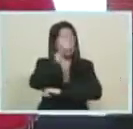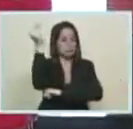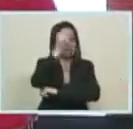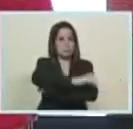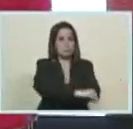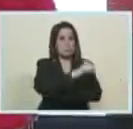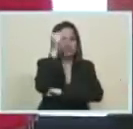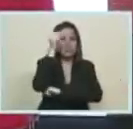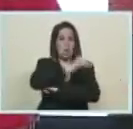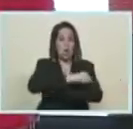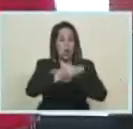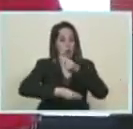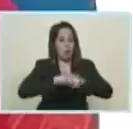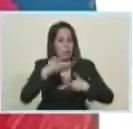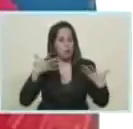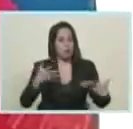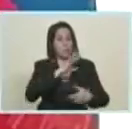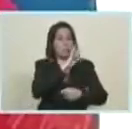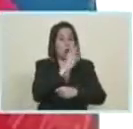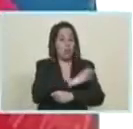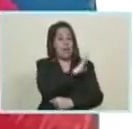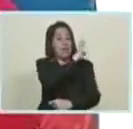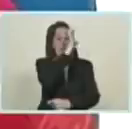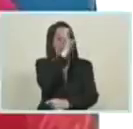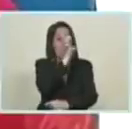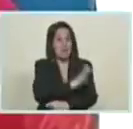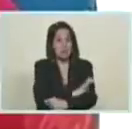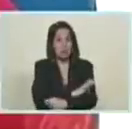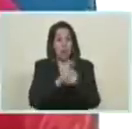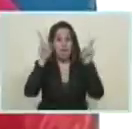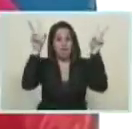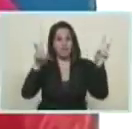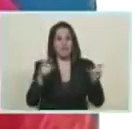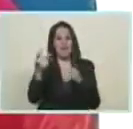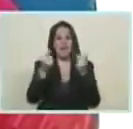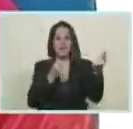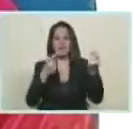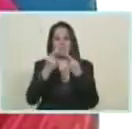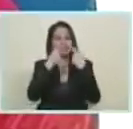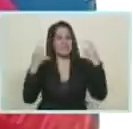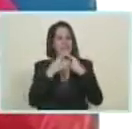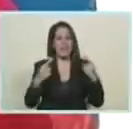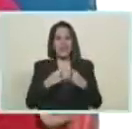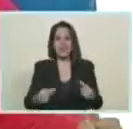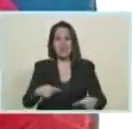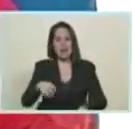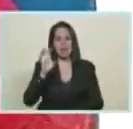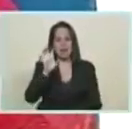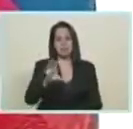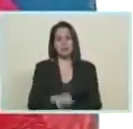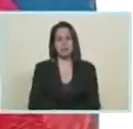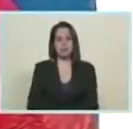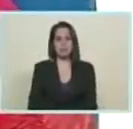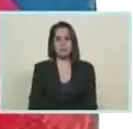PDVSA en un poder energético de la nueva economía diversificada de la patria.